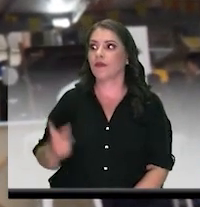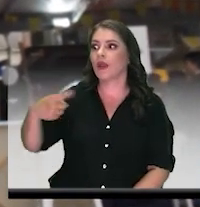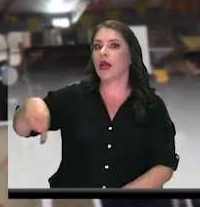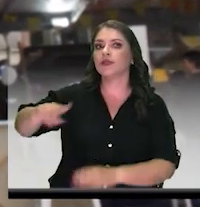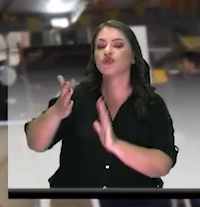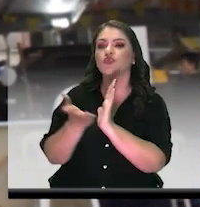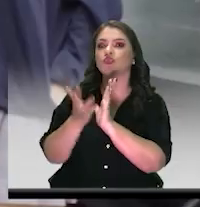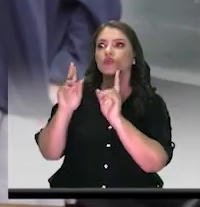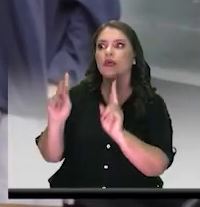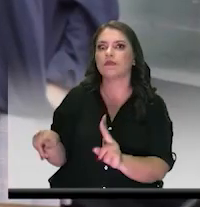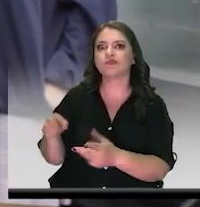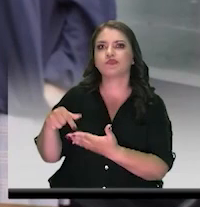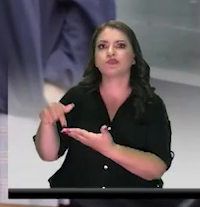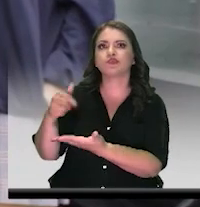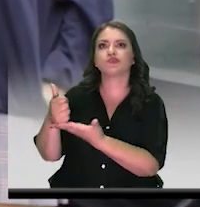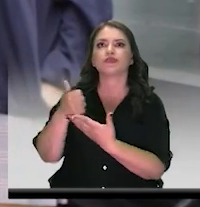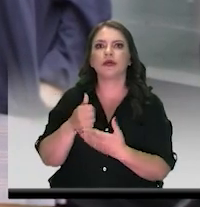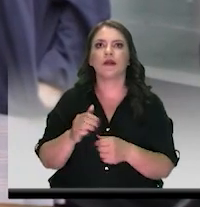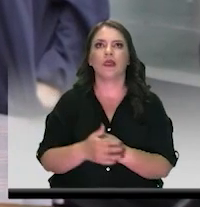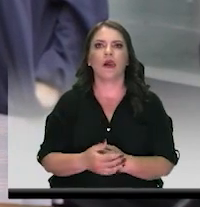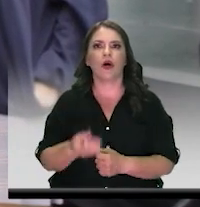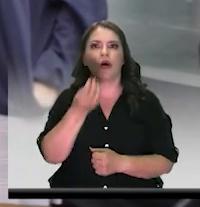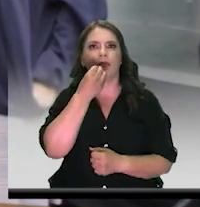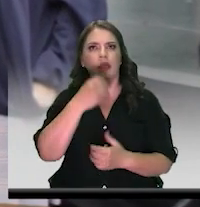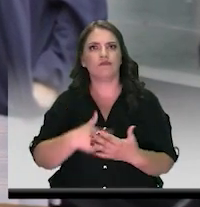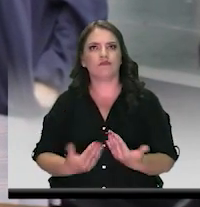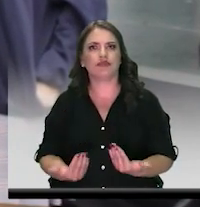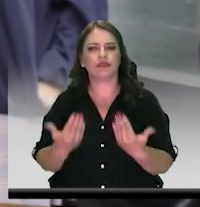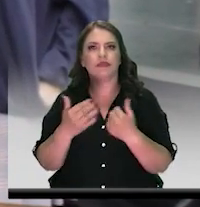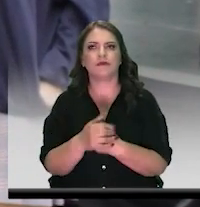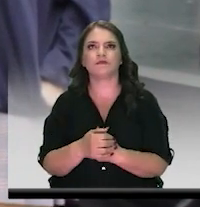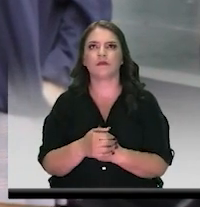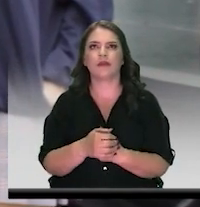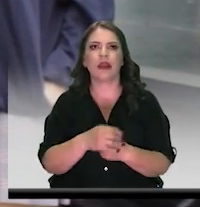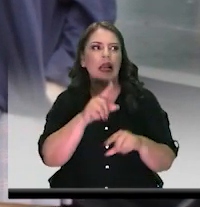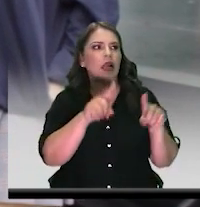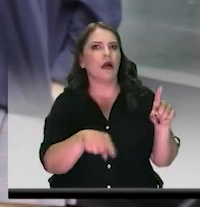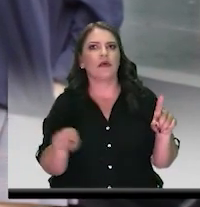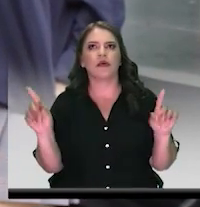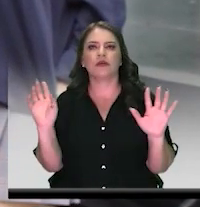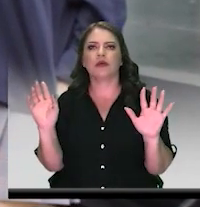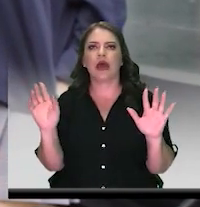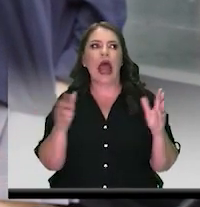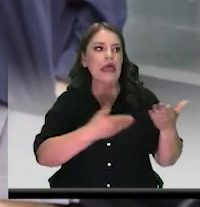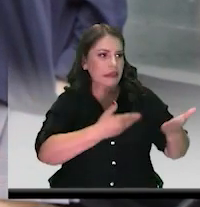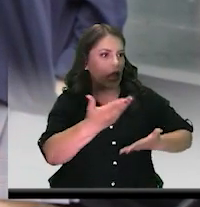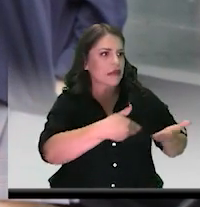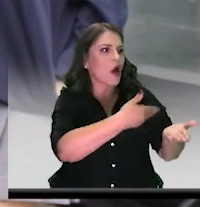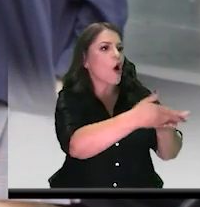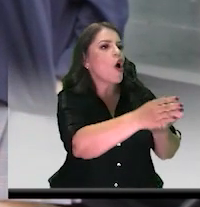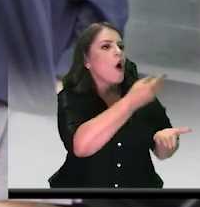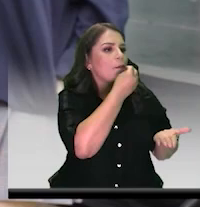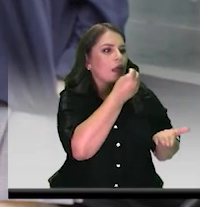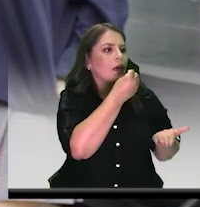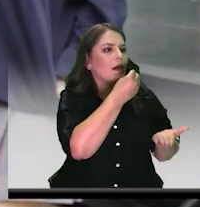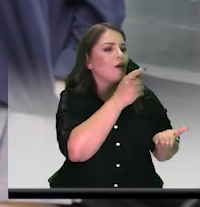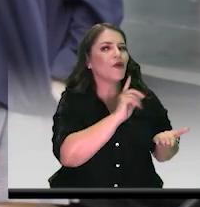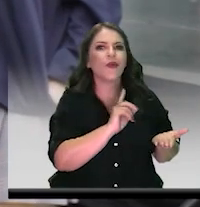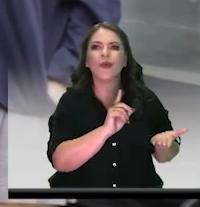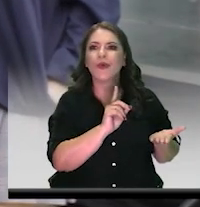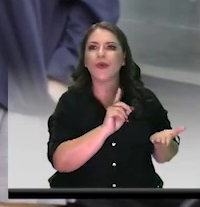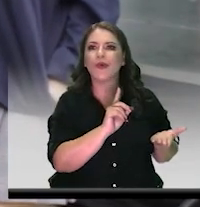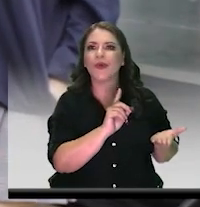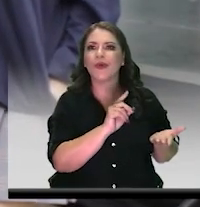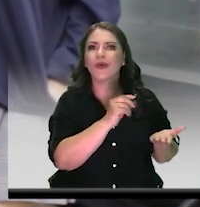institución mejoren su calidad de alimentos, porque la gran mayoría se alimenta de los alimentos que venden en la tienda. Todos son